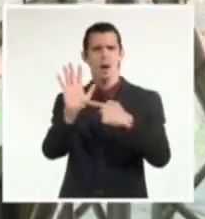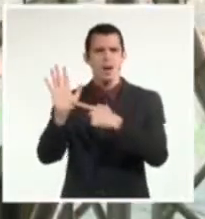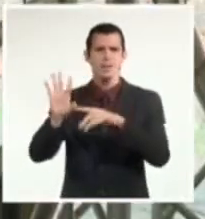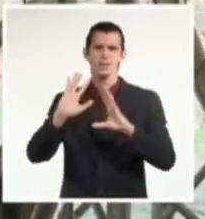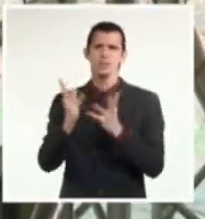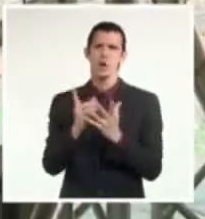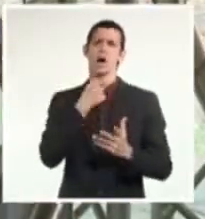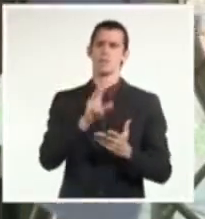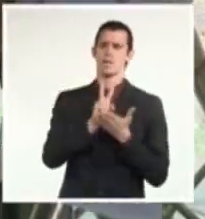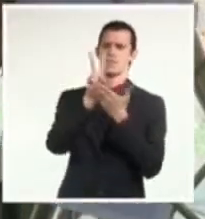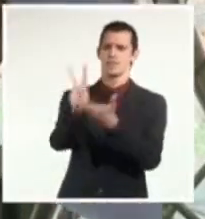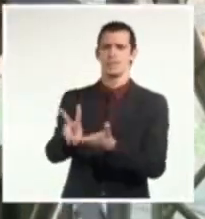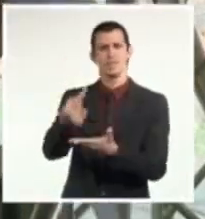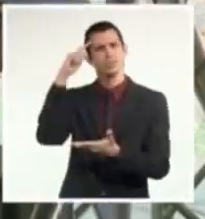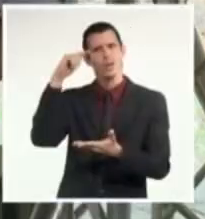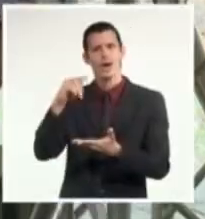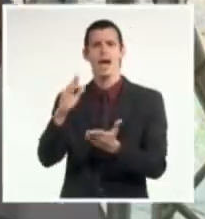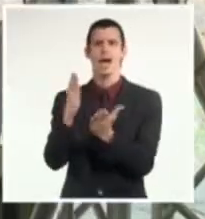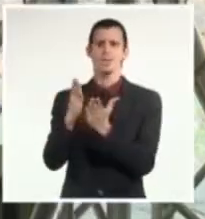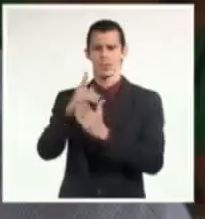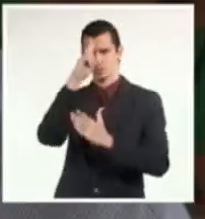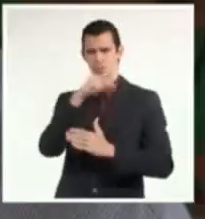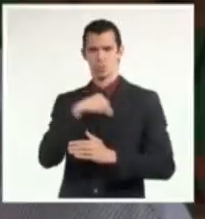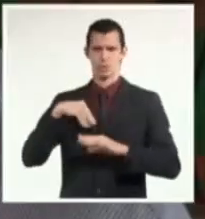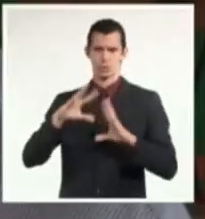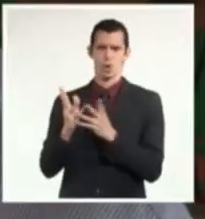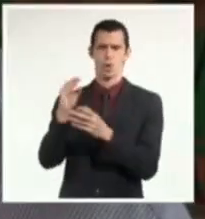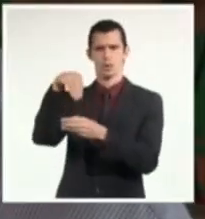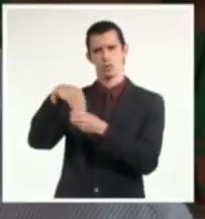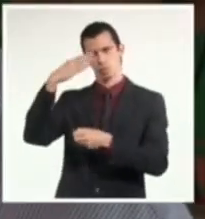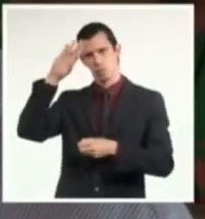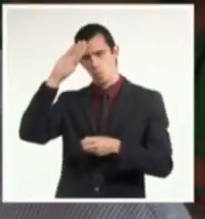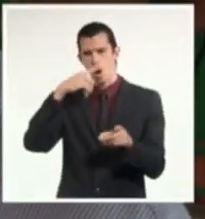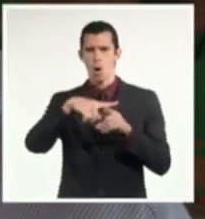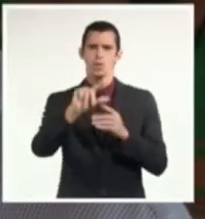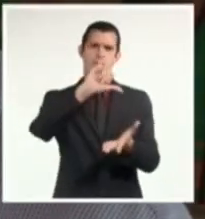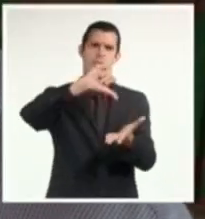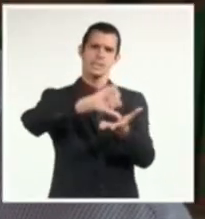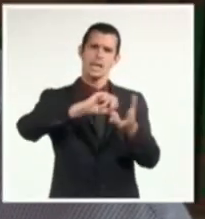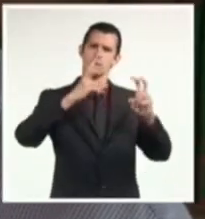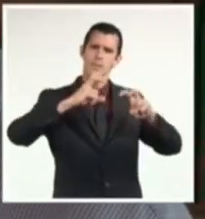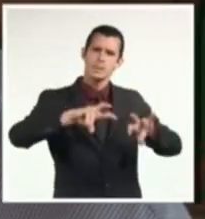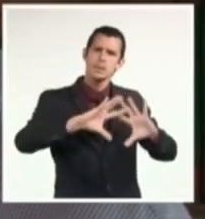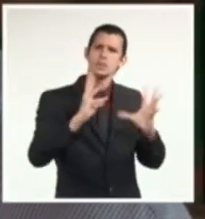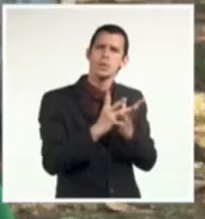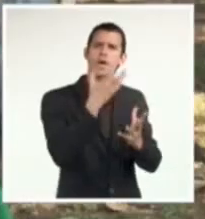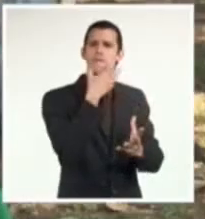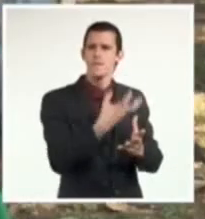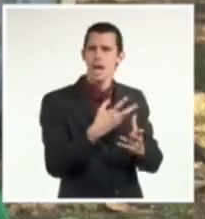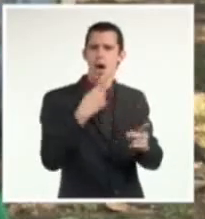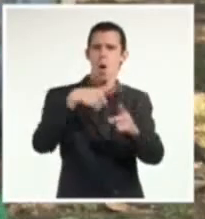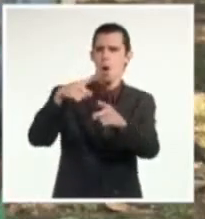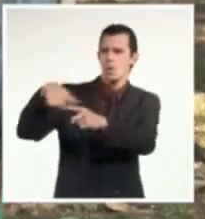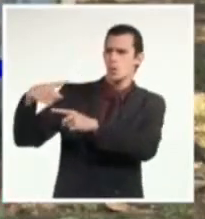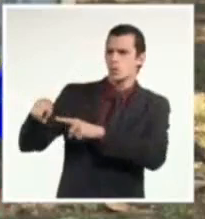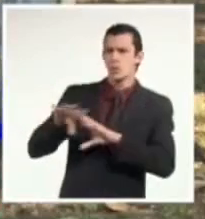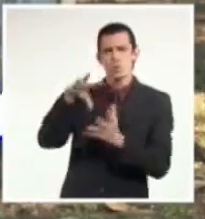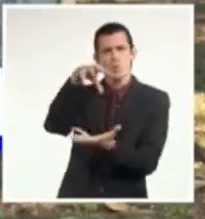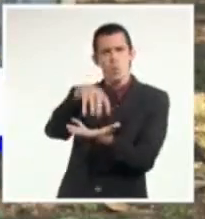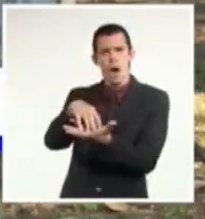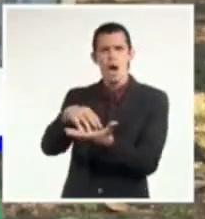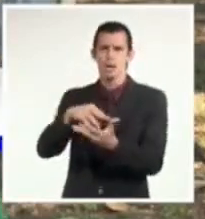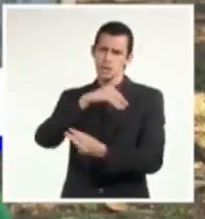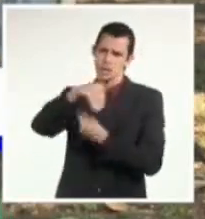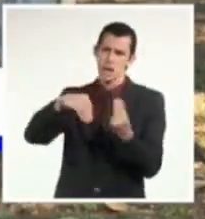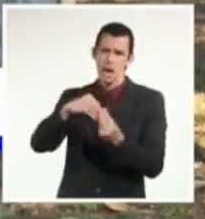Latinoamericana de Medicina, el Centro Fidel Castro y comunidades en transformación de la capital cubana. El objetivo fundamental de esta